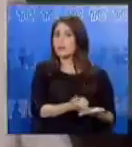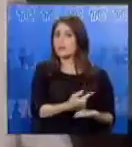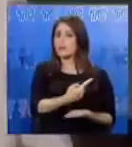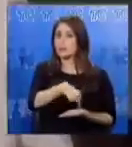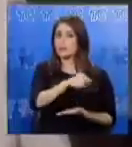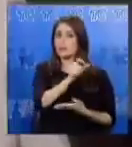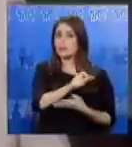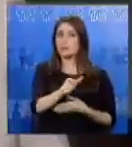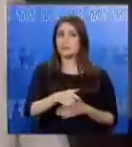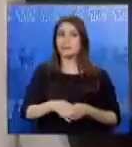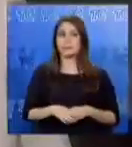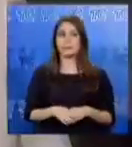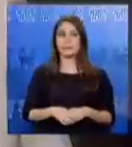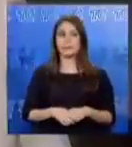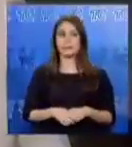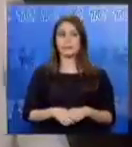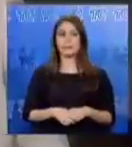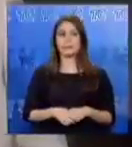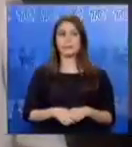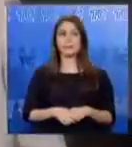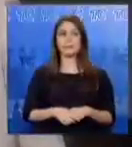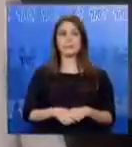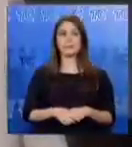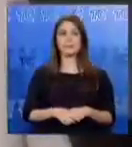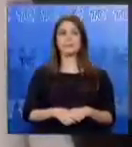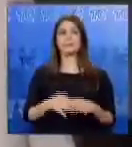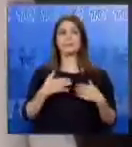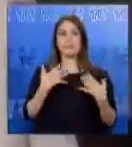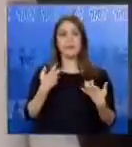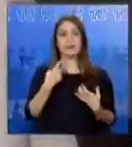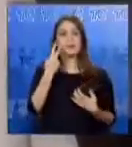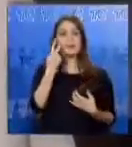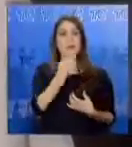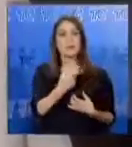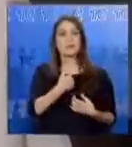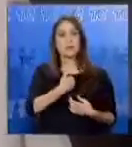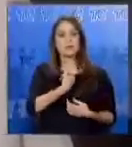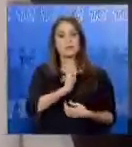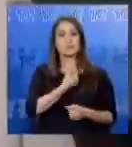que también lo podíamos ver, que nosotros mismos lo hiciéramos.